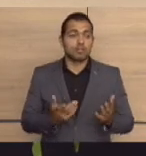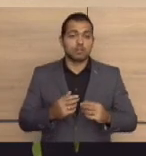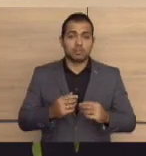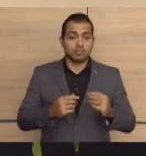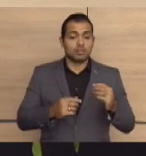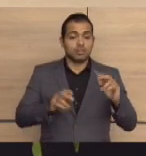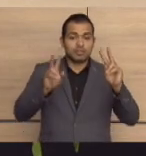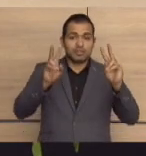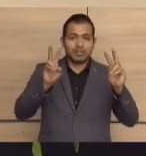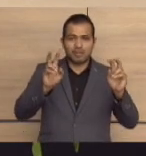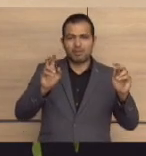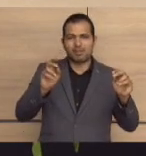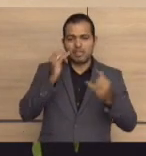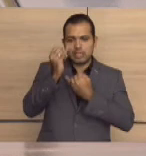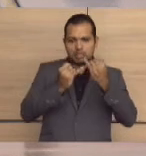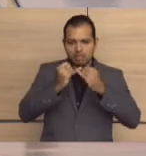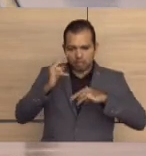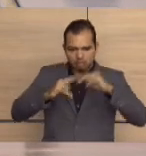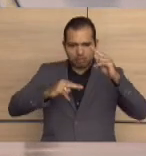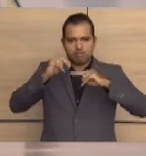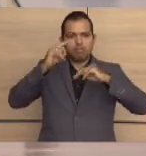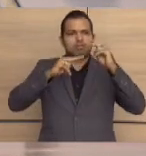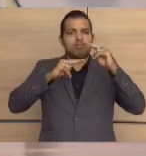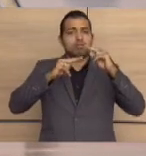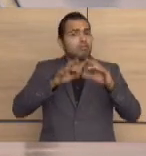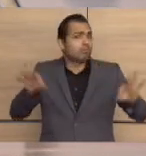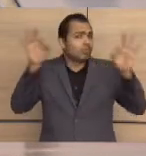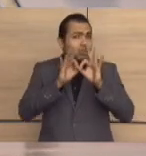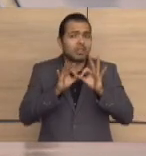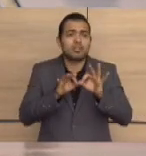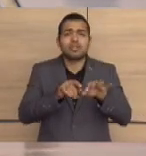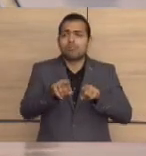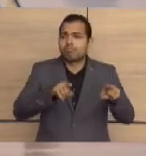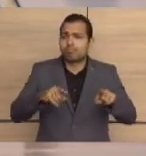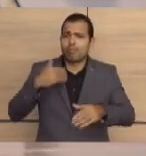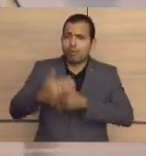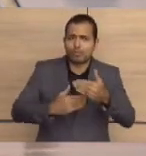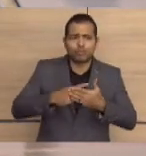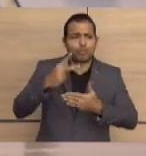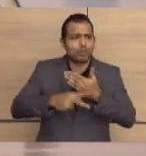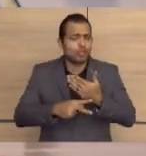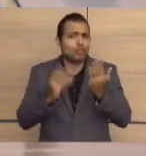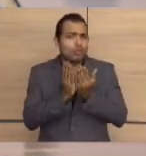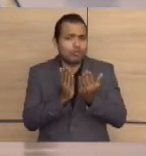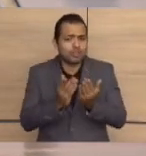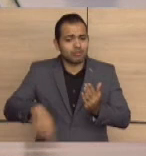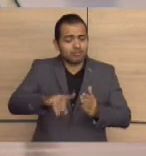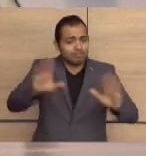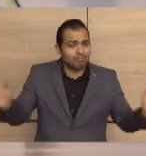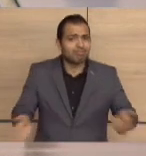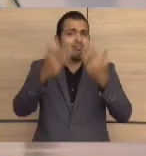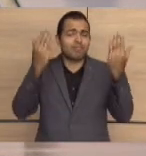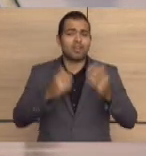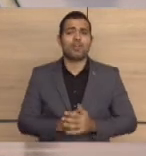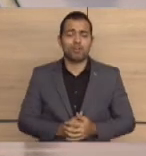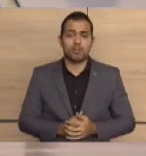vuelven un pretexto fundamental para esa construcción de procesos y de proyectos educativos. El presidente mandó un mensaje